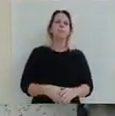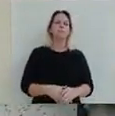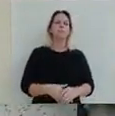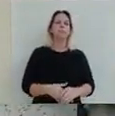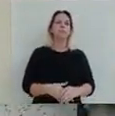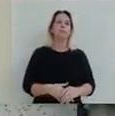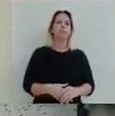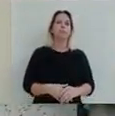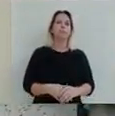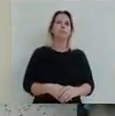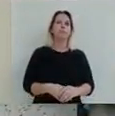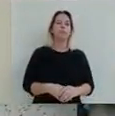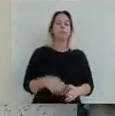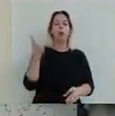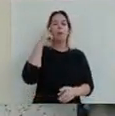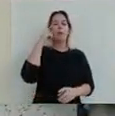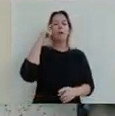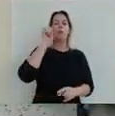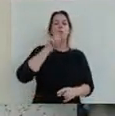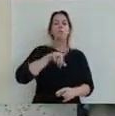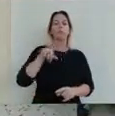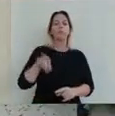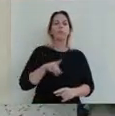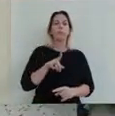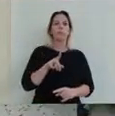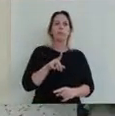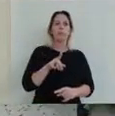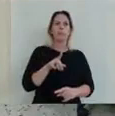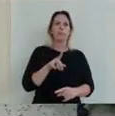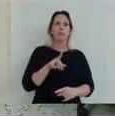Pongo a consideración la moción de la concejal Moreira.